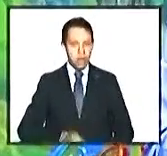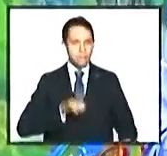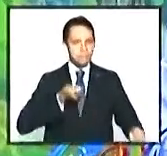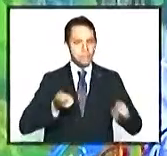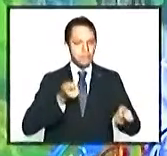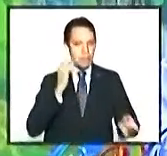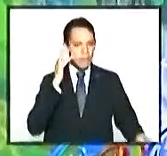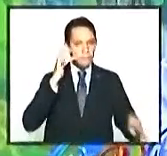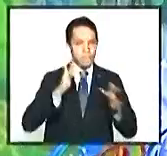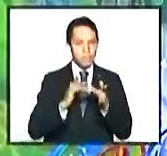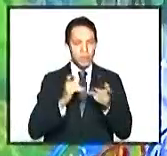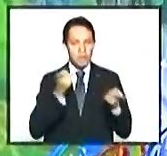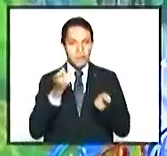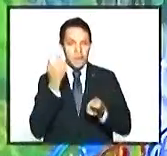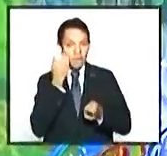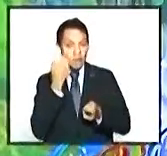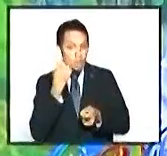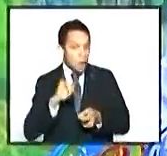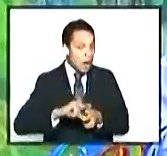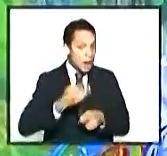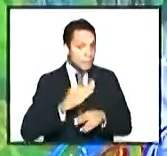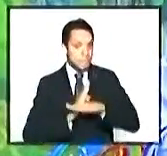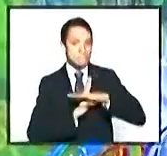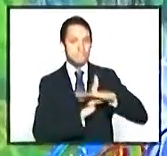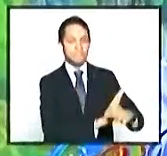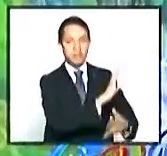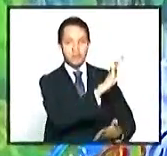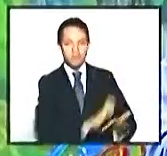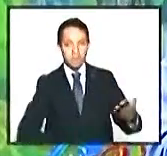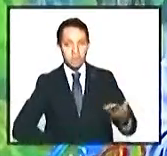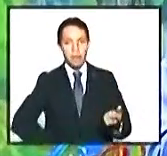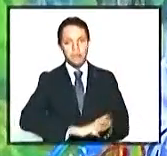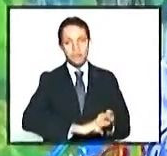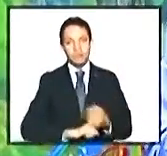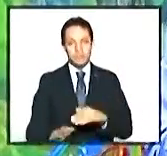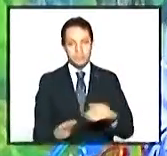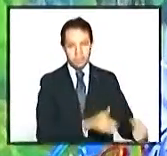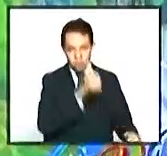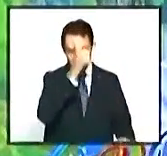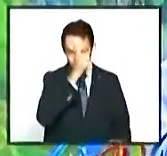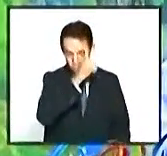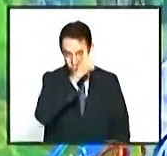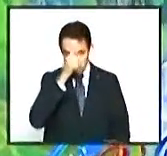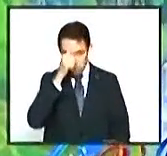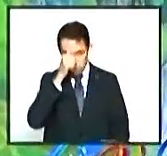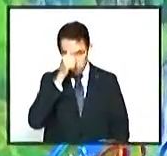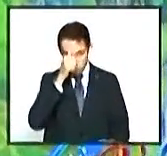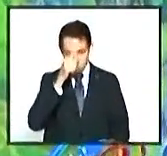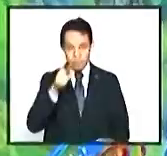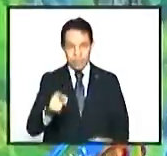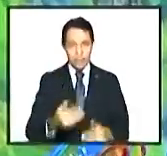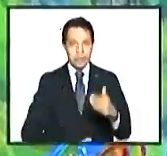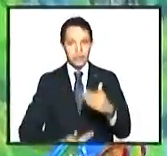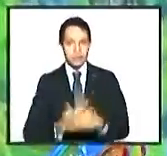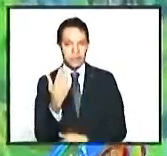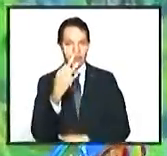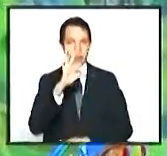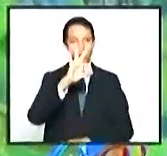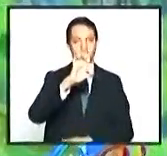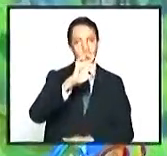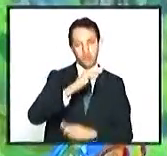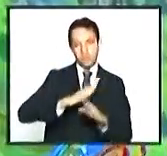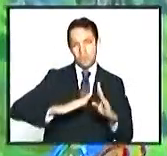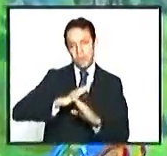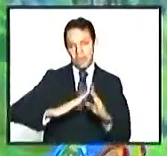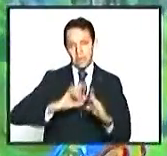de la enfermedad crónica. El domingo estaremos empezando actividades a las 8:30 de la